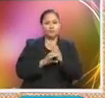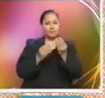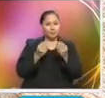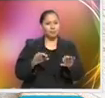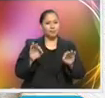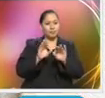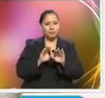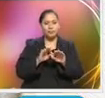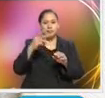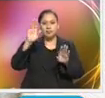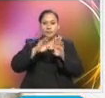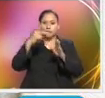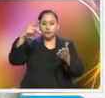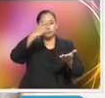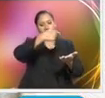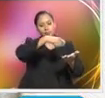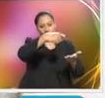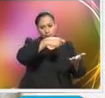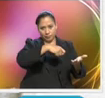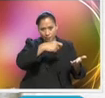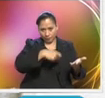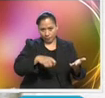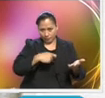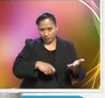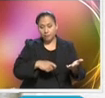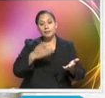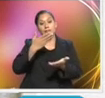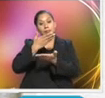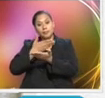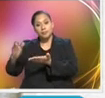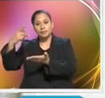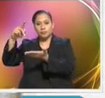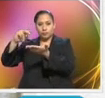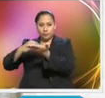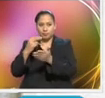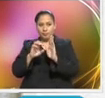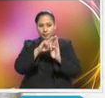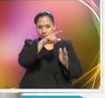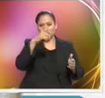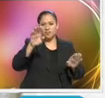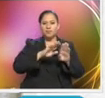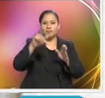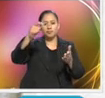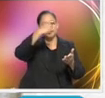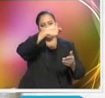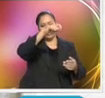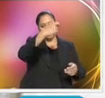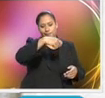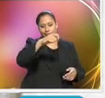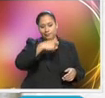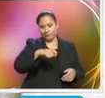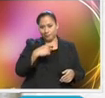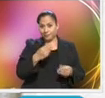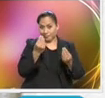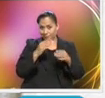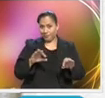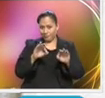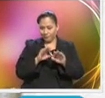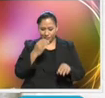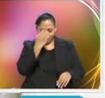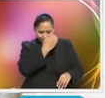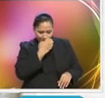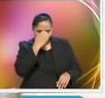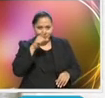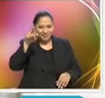importantes entre su escritura y su firma. Por ejemplo, aquí tenemos en pantalla su escritura. Sí. Varias cosas importantes que nosotros podemos